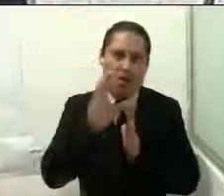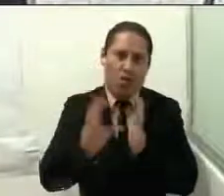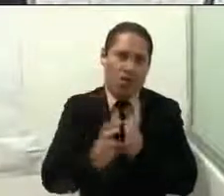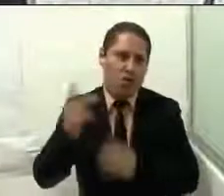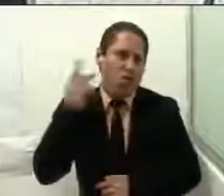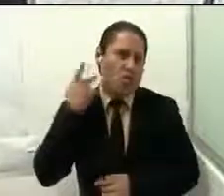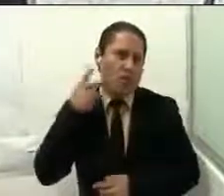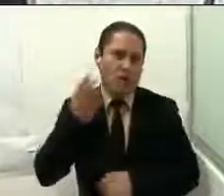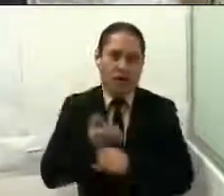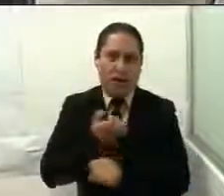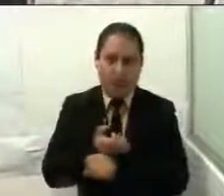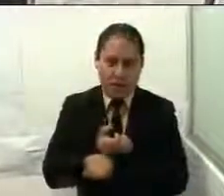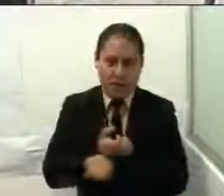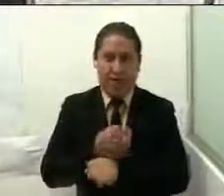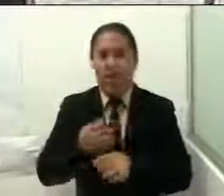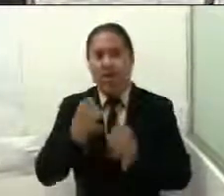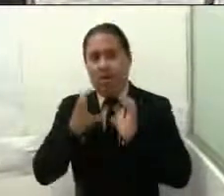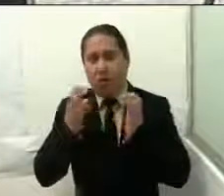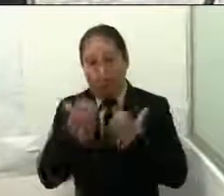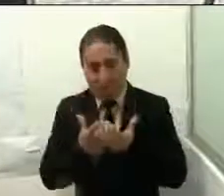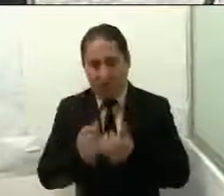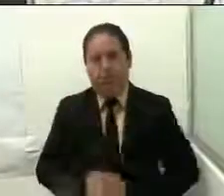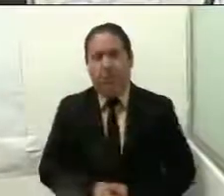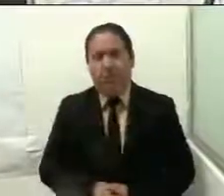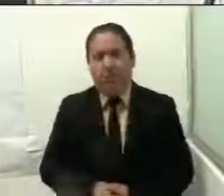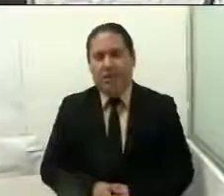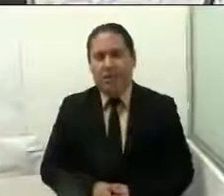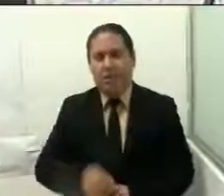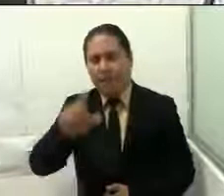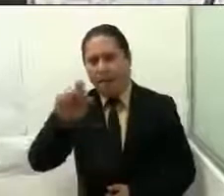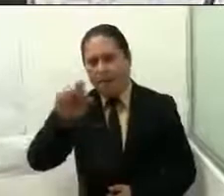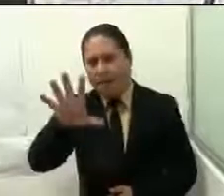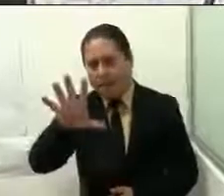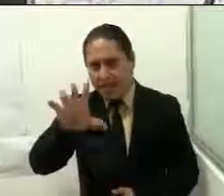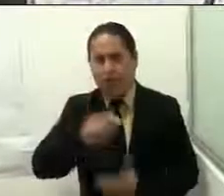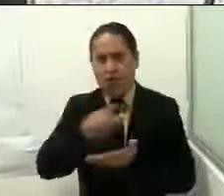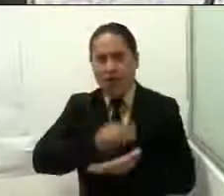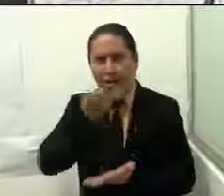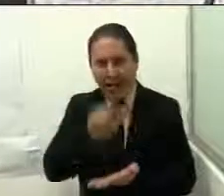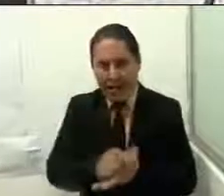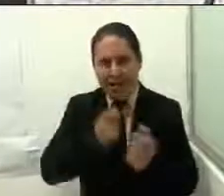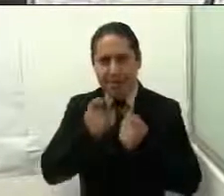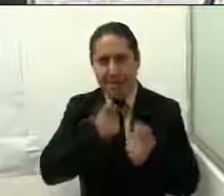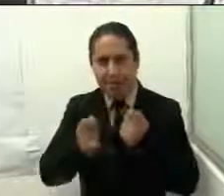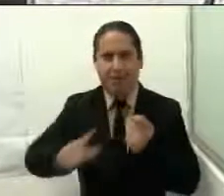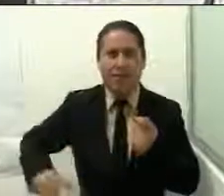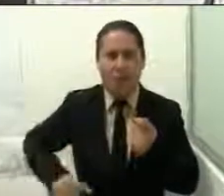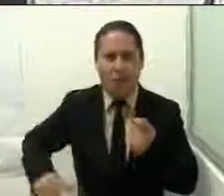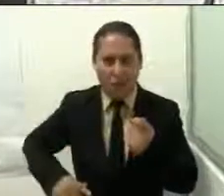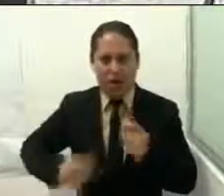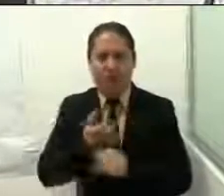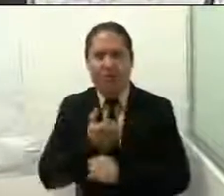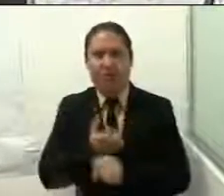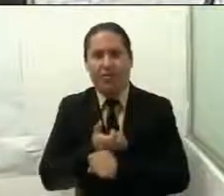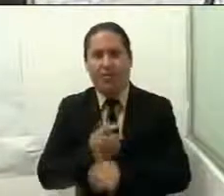del estado libre y soberano de chiapas 25 de la ley orgánica de la administración pública del estado